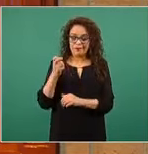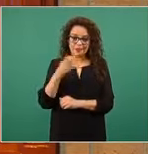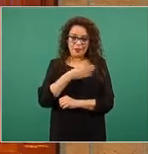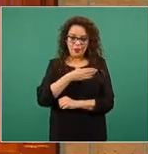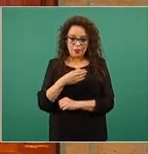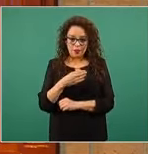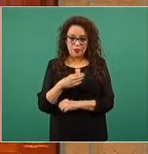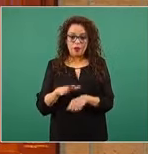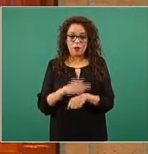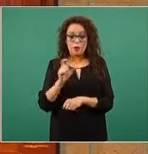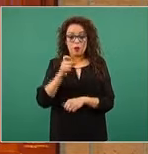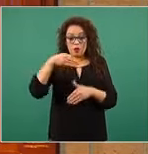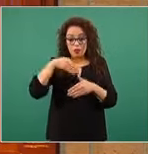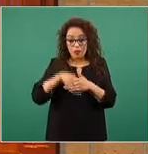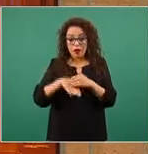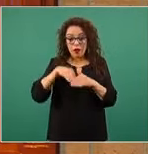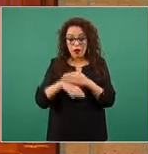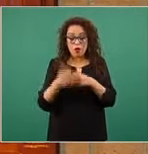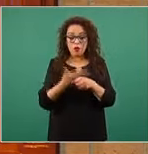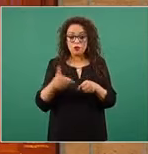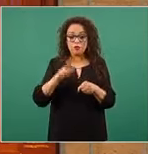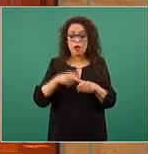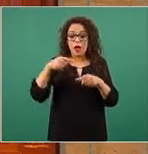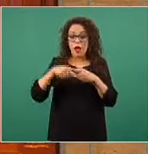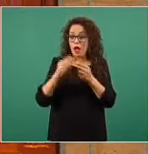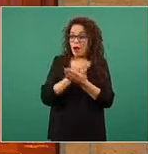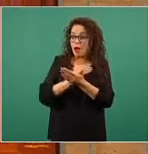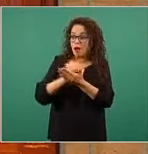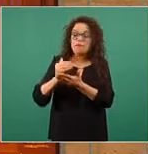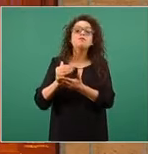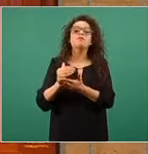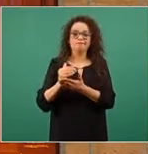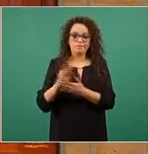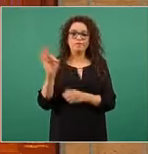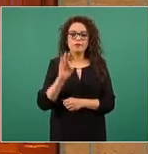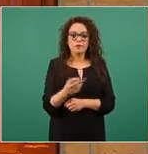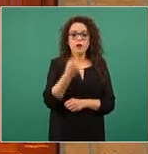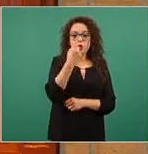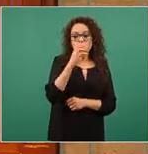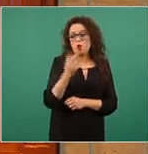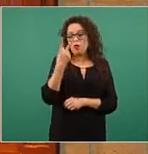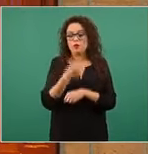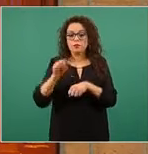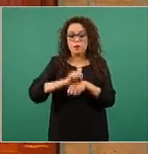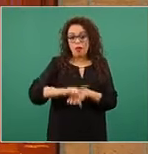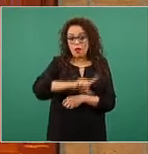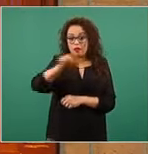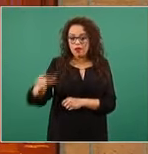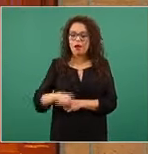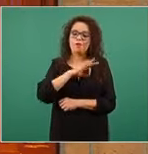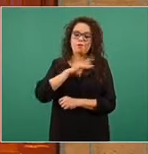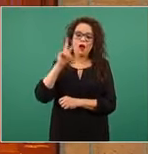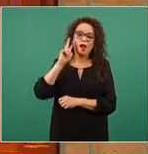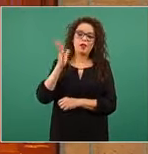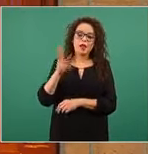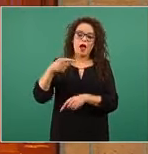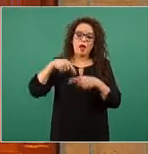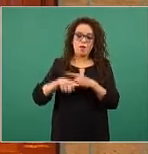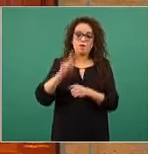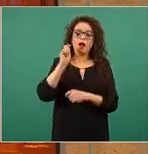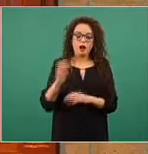las hospitalizaciones, también 1 a 2 semanas después empezamos a ver un impacto también, un incremento normalmente en